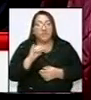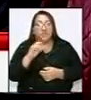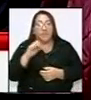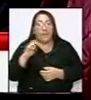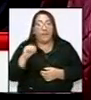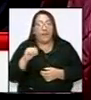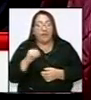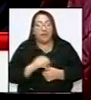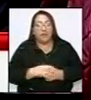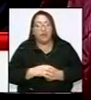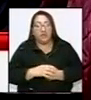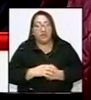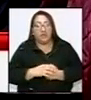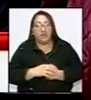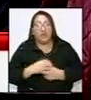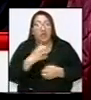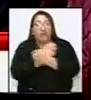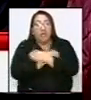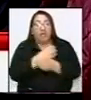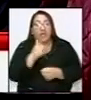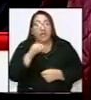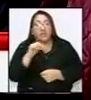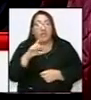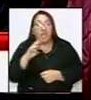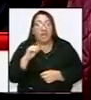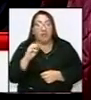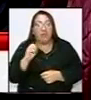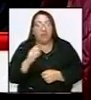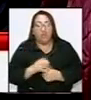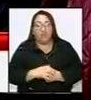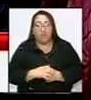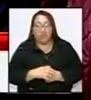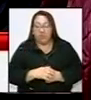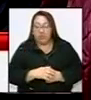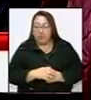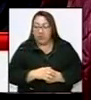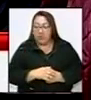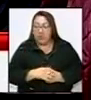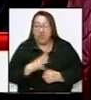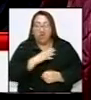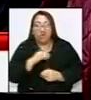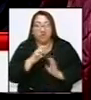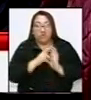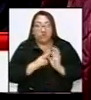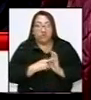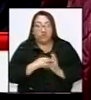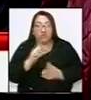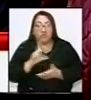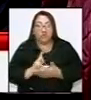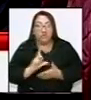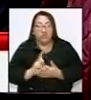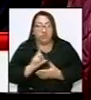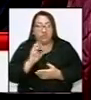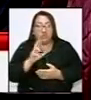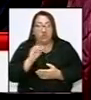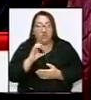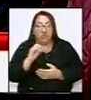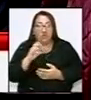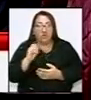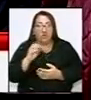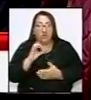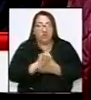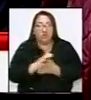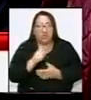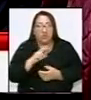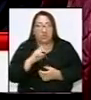el gobernador regional de Lambayeque, Anselmo Lozano Centurión, el gobernador regional de Lima, Ricardo Chavarría,